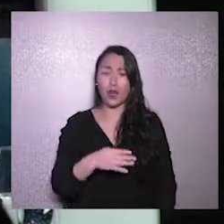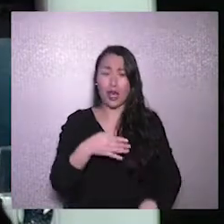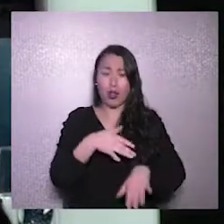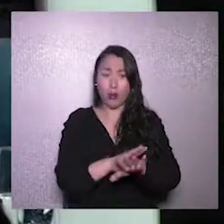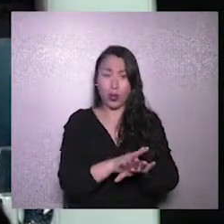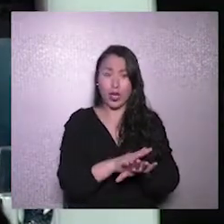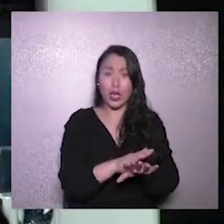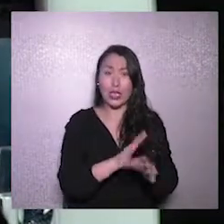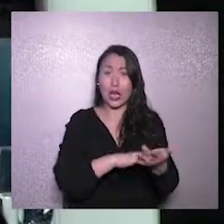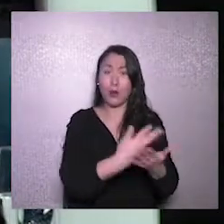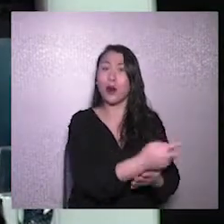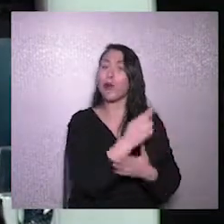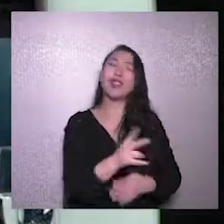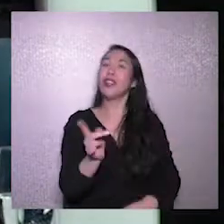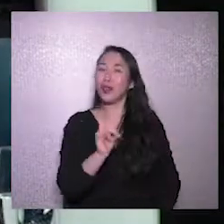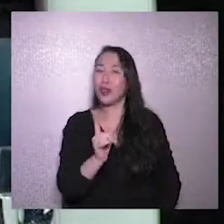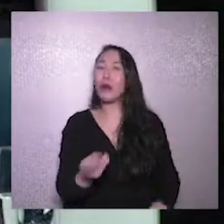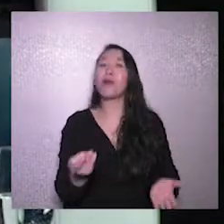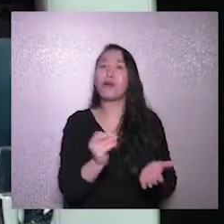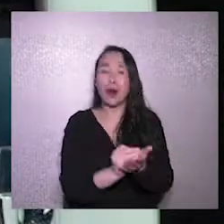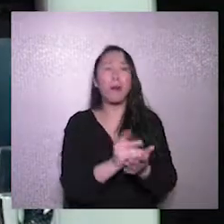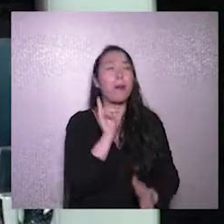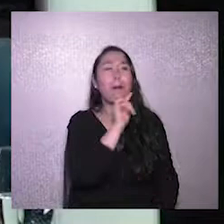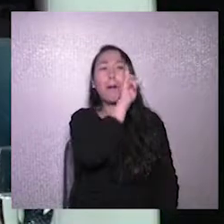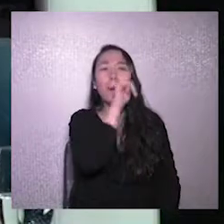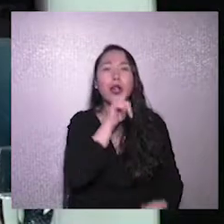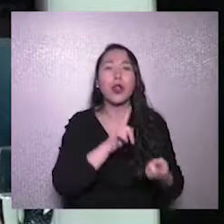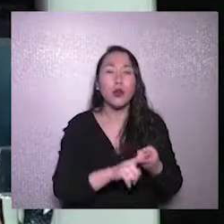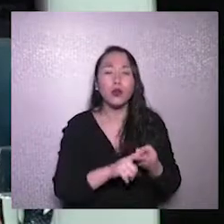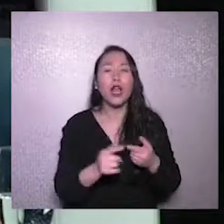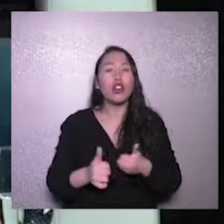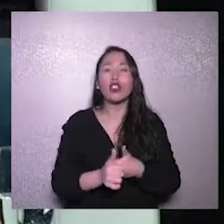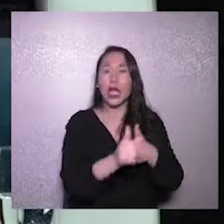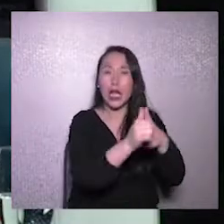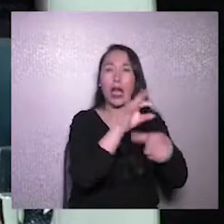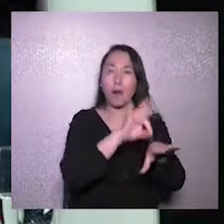Salud Responde, sino que incorpore consulta, consejería clínica,